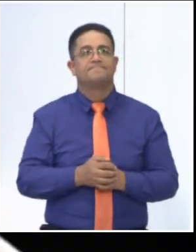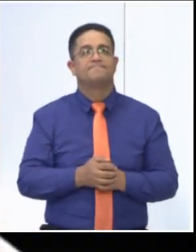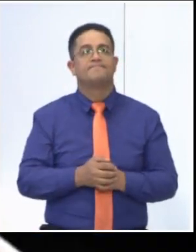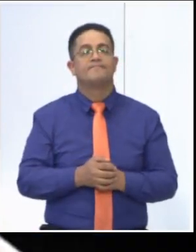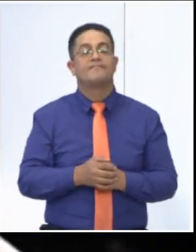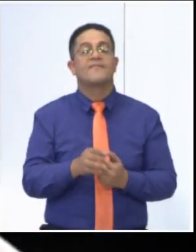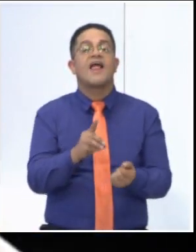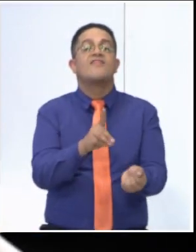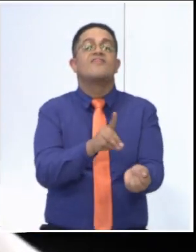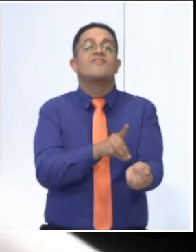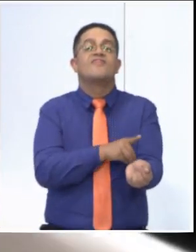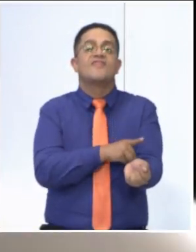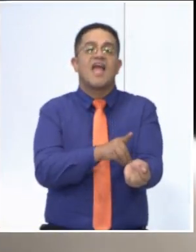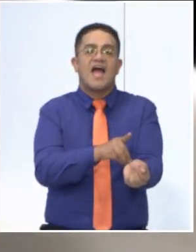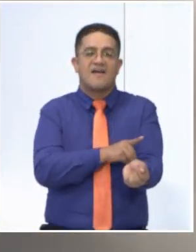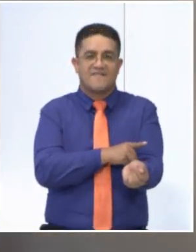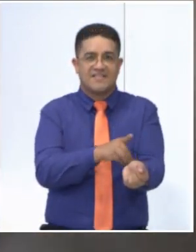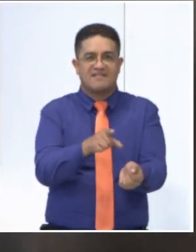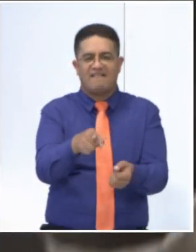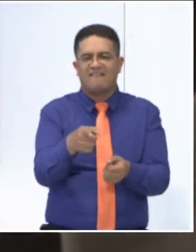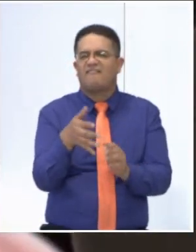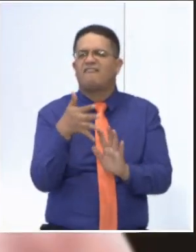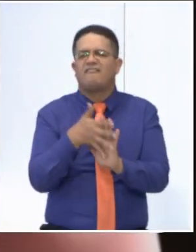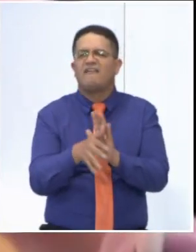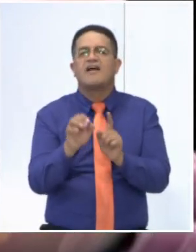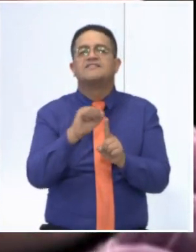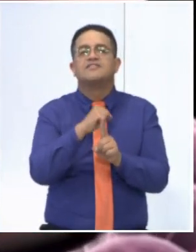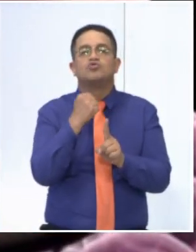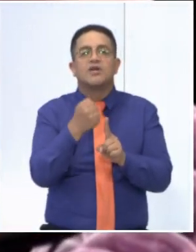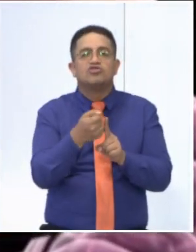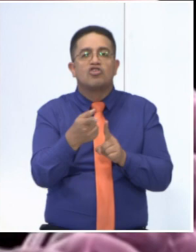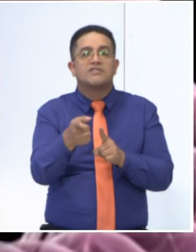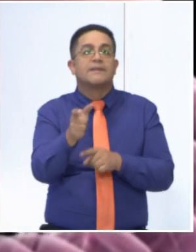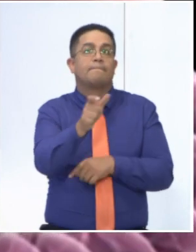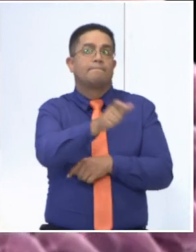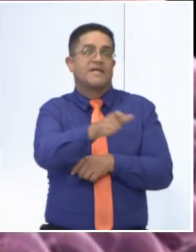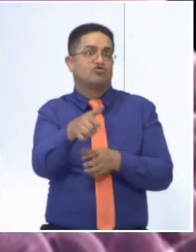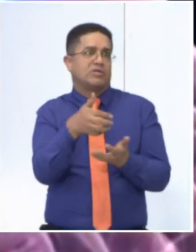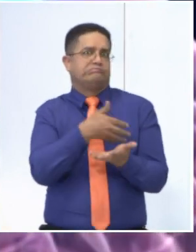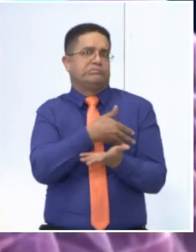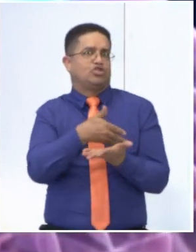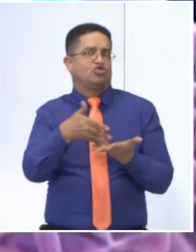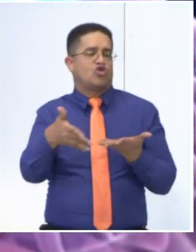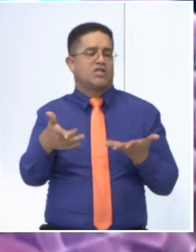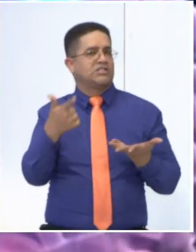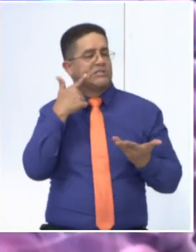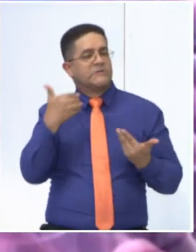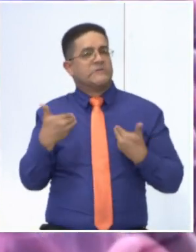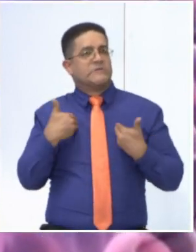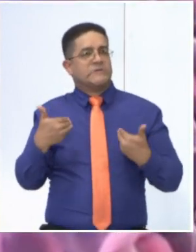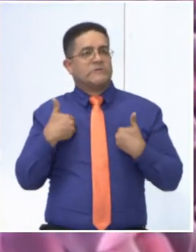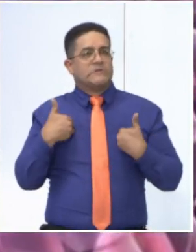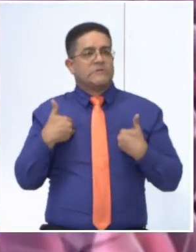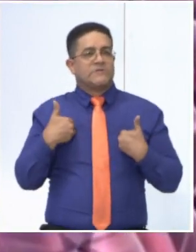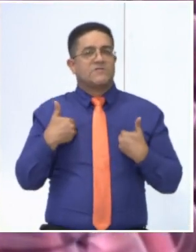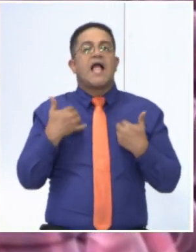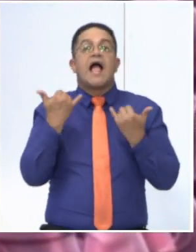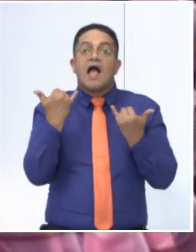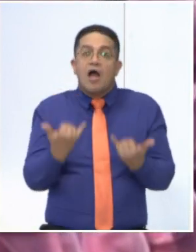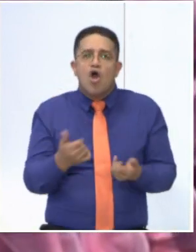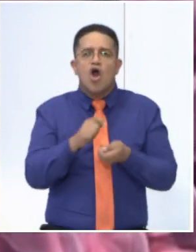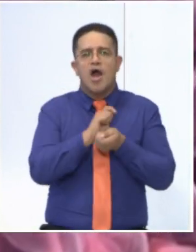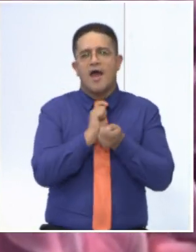Diabetes, mayormente conocida como una condición crónica que afecta a millones de personas en todo el mundo, ha experimentado una